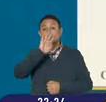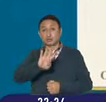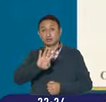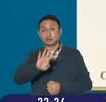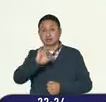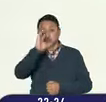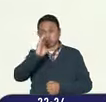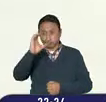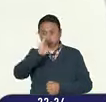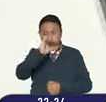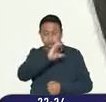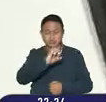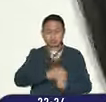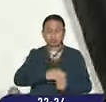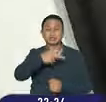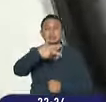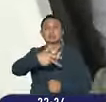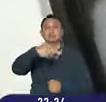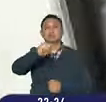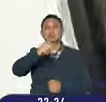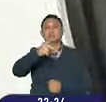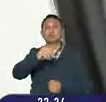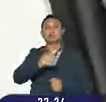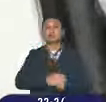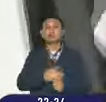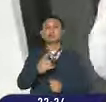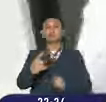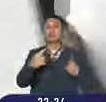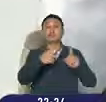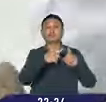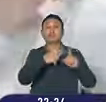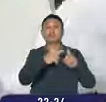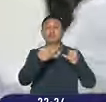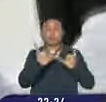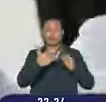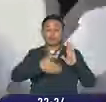López. Por ahora se desconoce si este será extraditado a Estados Unidos.